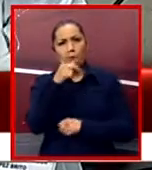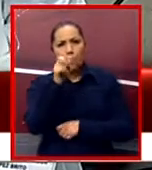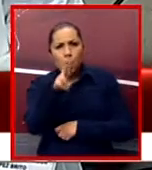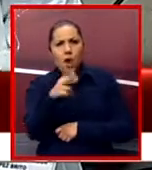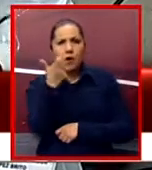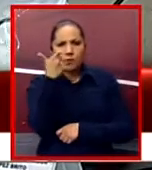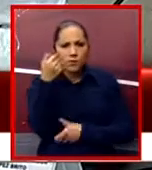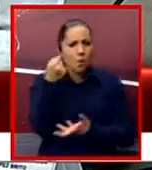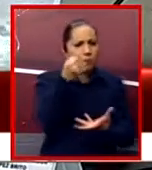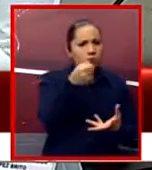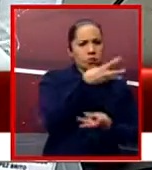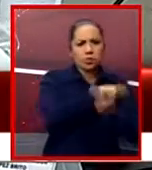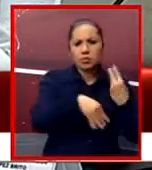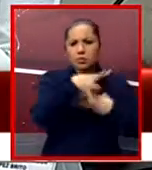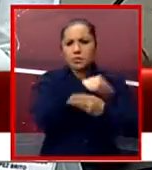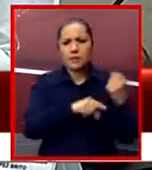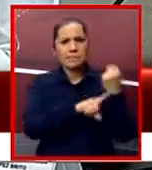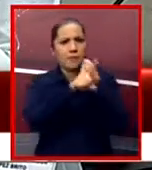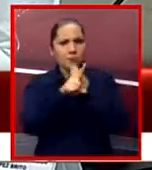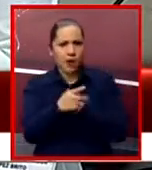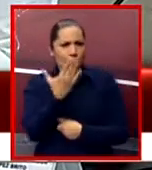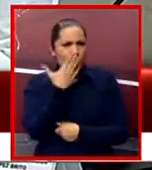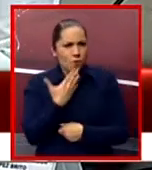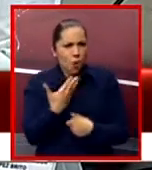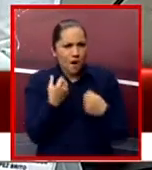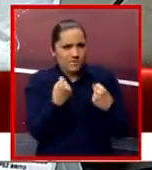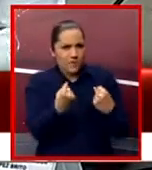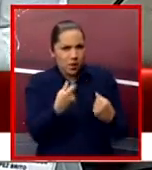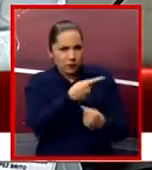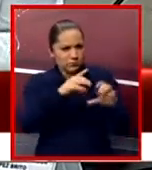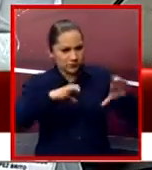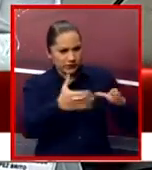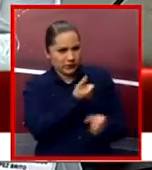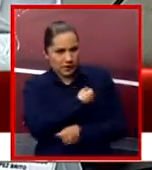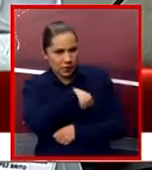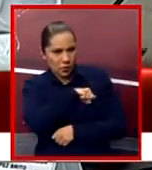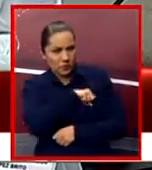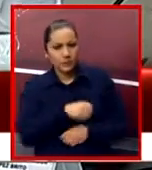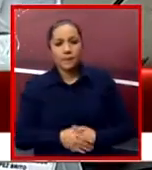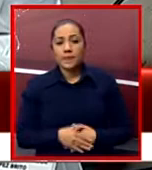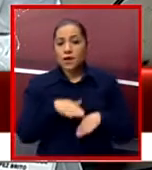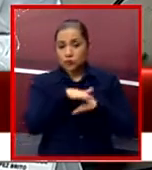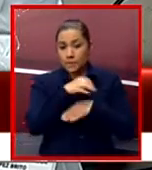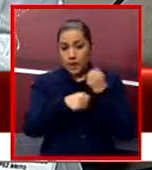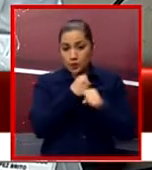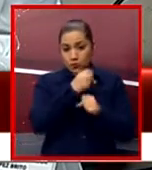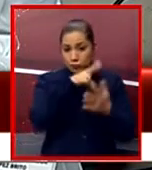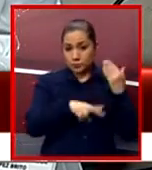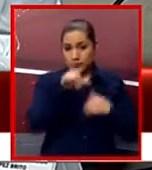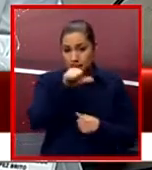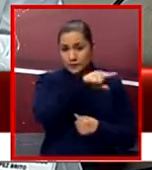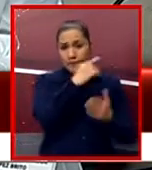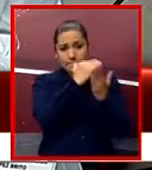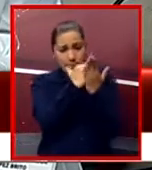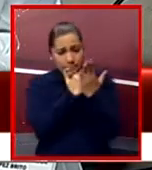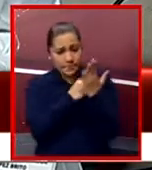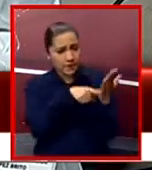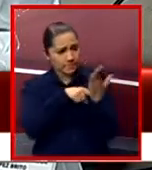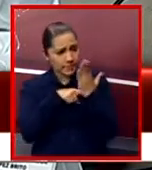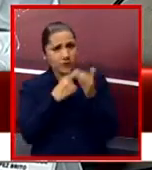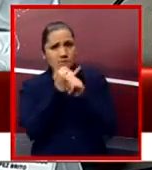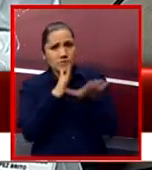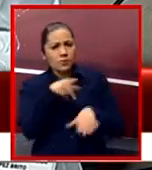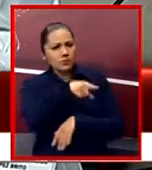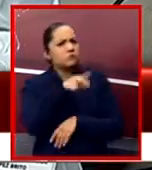De acuerdo con la revisión de la cuenta pública 2016, y realizada en la Auditoría Superior de la Federación, la cual reveló